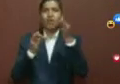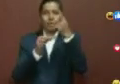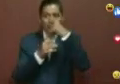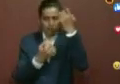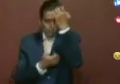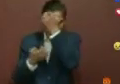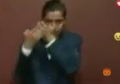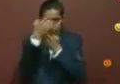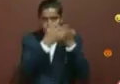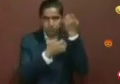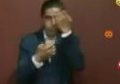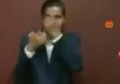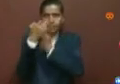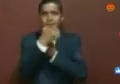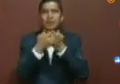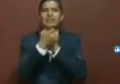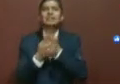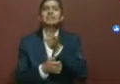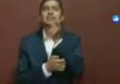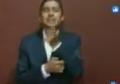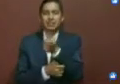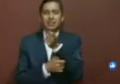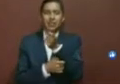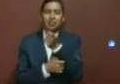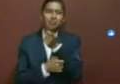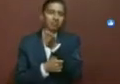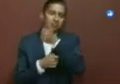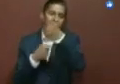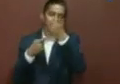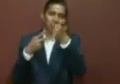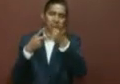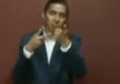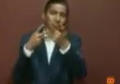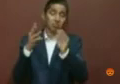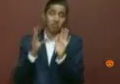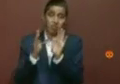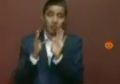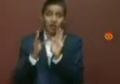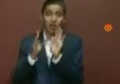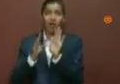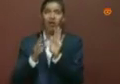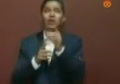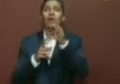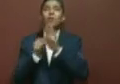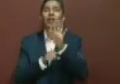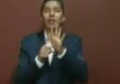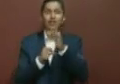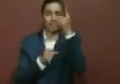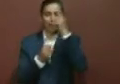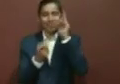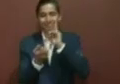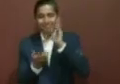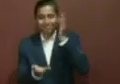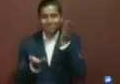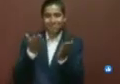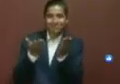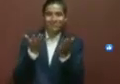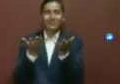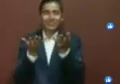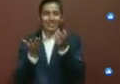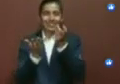revisen los órganos correspondientes que, digamos, son el contrapeso o el